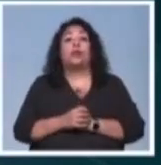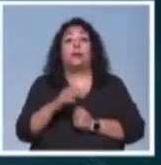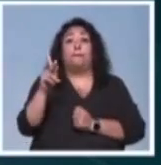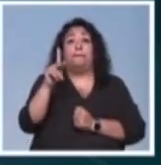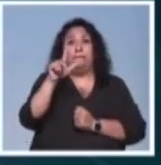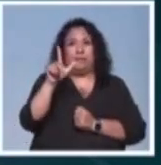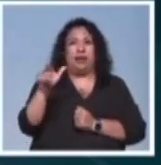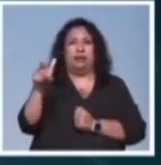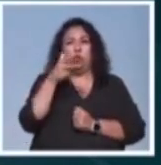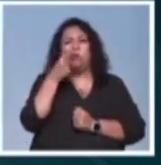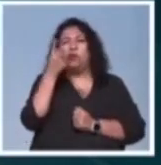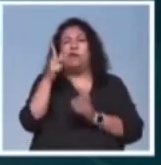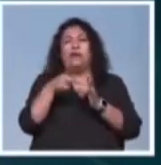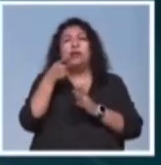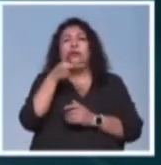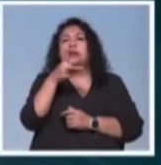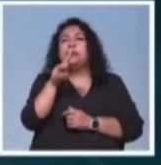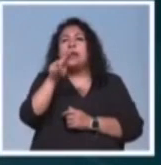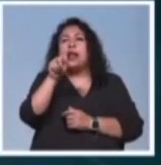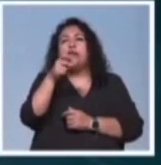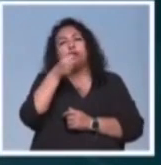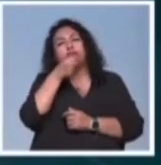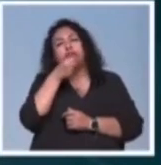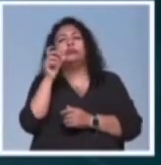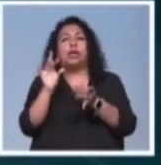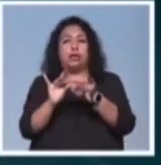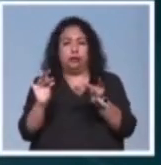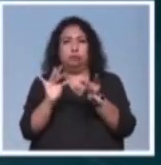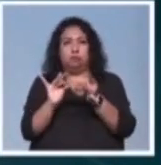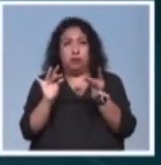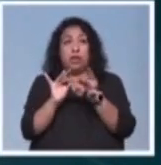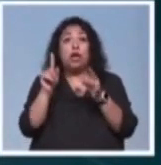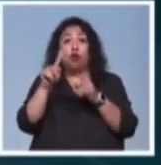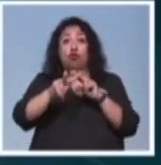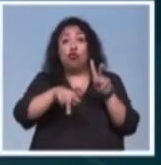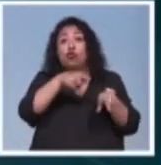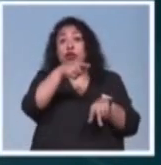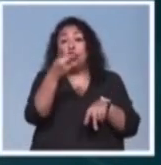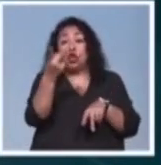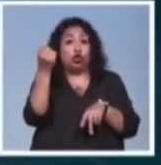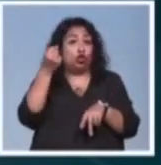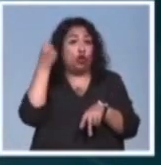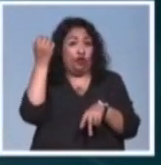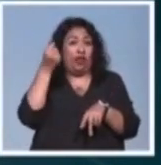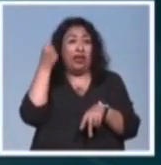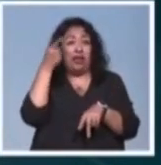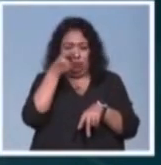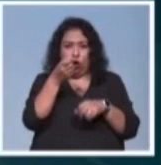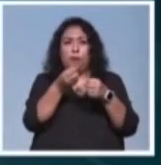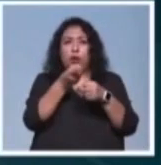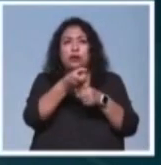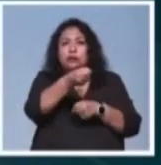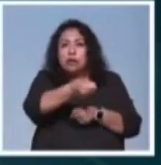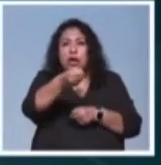1935. Octavio Paz, en una de sus conferencias televisivas, cuenta precisamente que él asistió a estas dos conferencias, que ahí tuvo